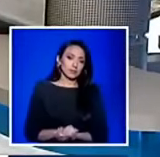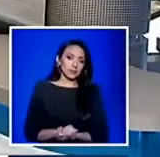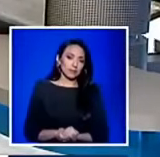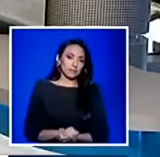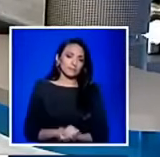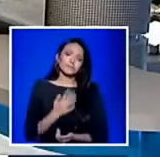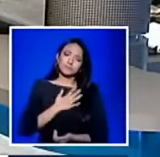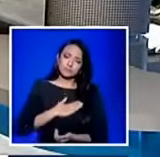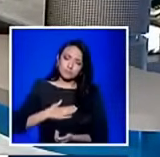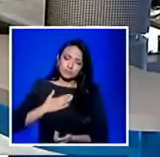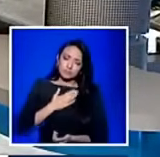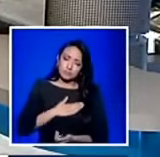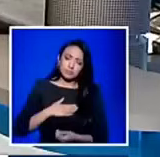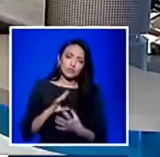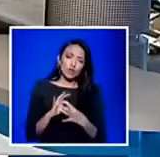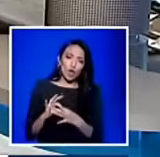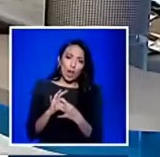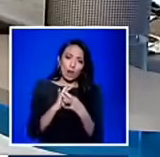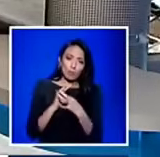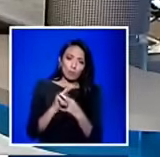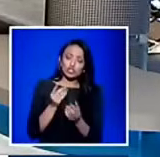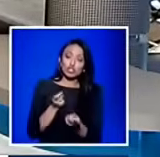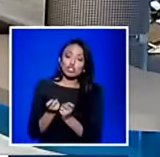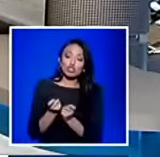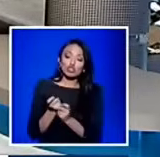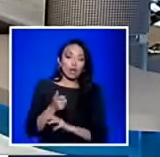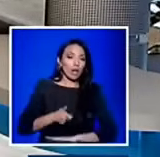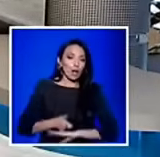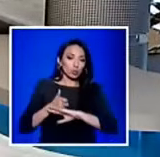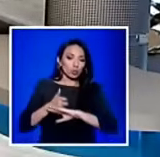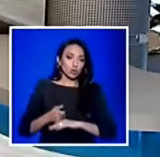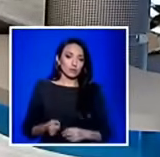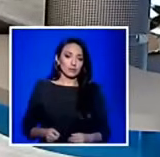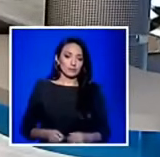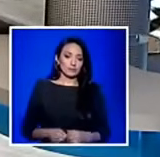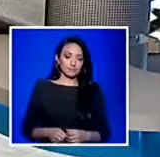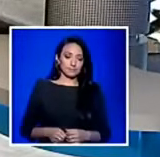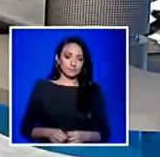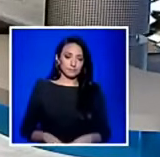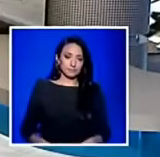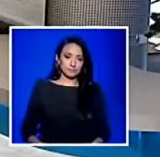tener la colaboración de todos, por favor, y también el control de las autoridades. Alex Ceballos con la nota.